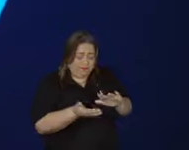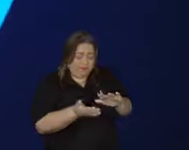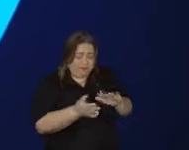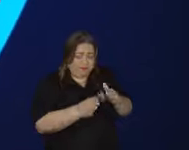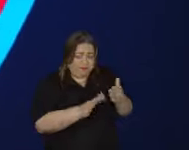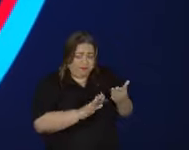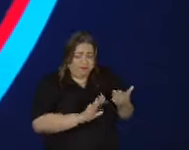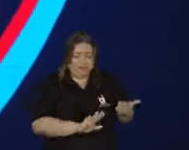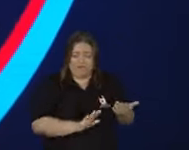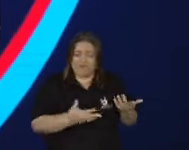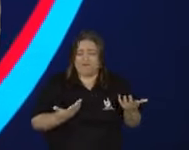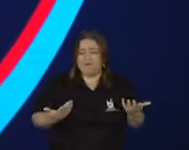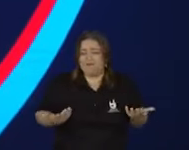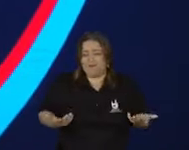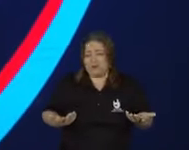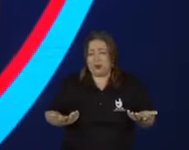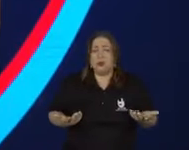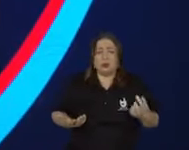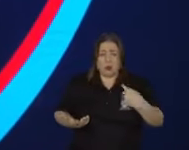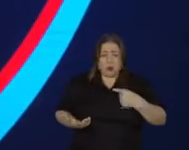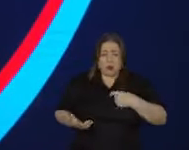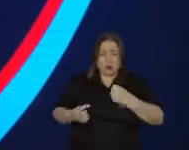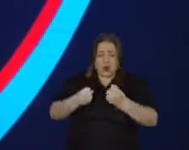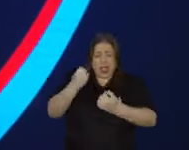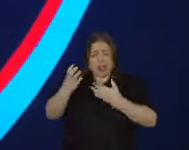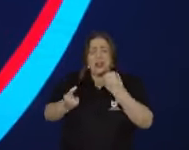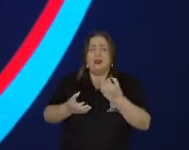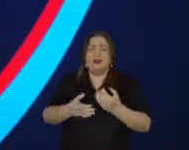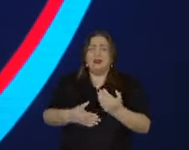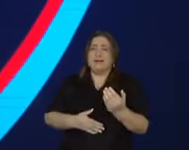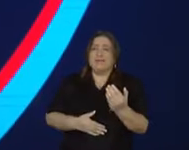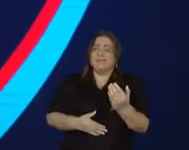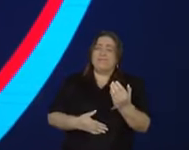Y cantamos y creemos que Dios sigue siendo bueno.